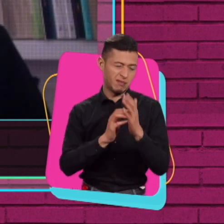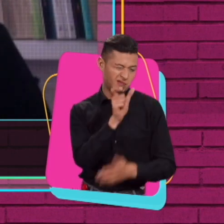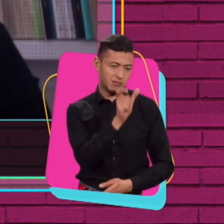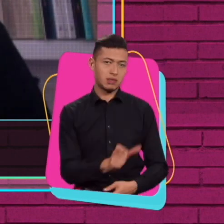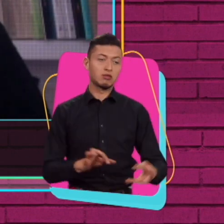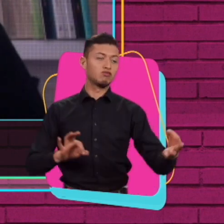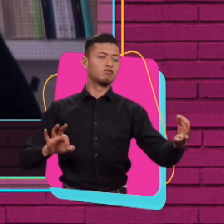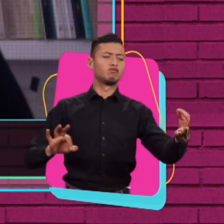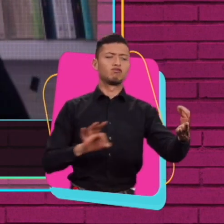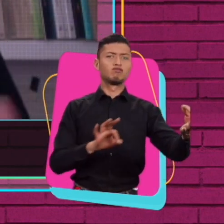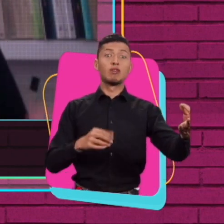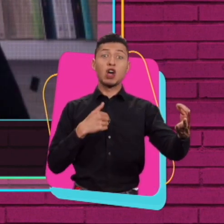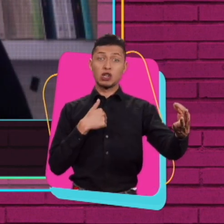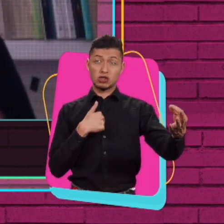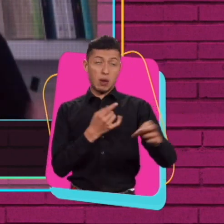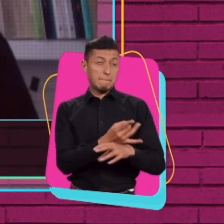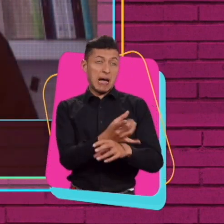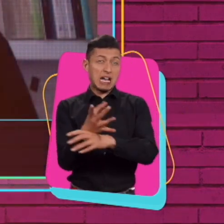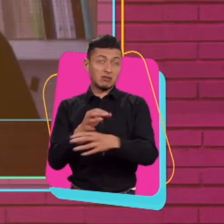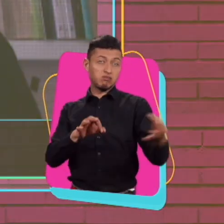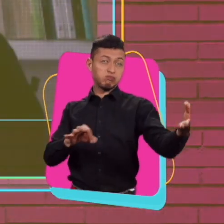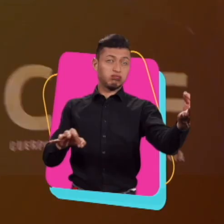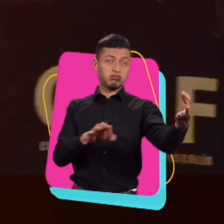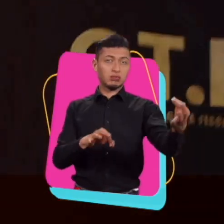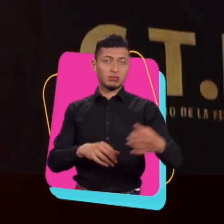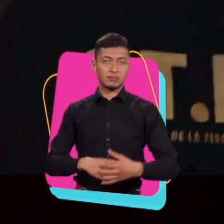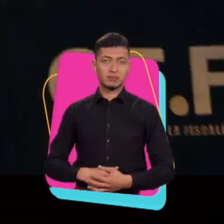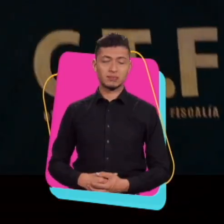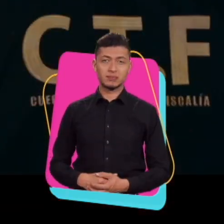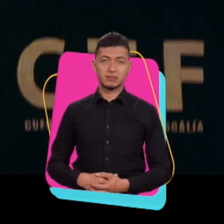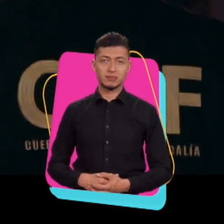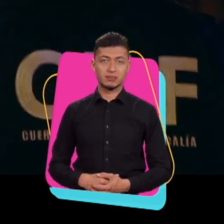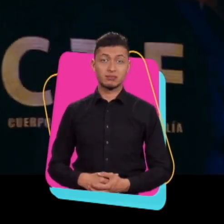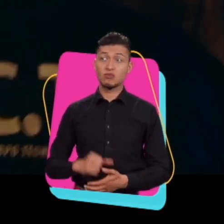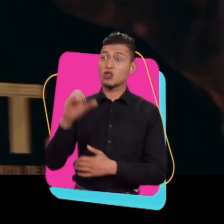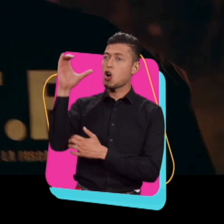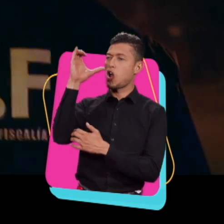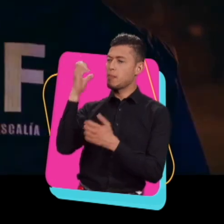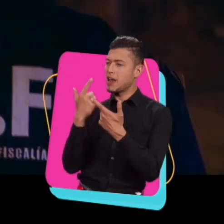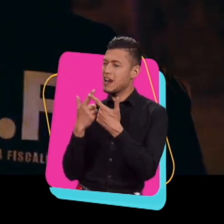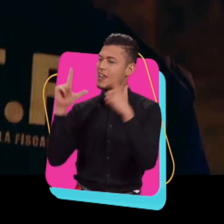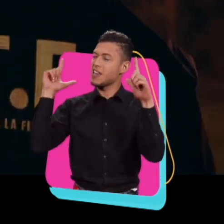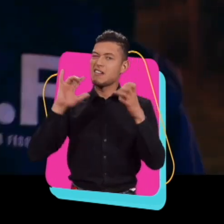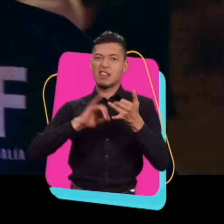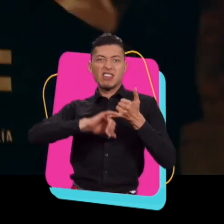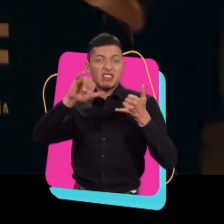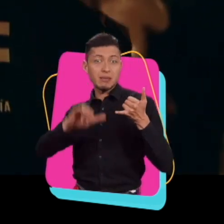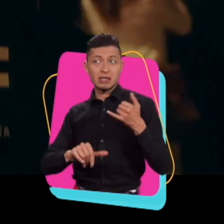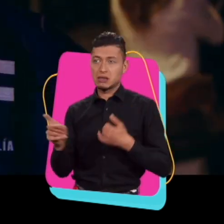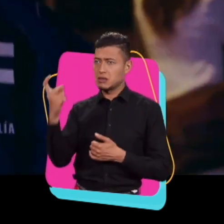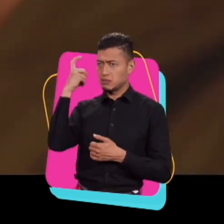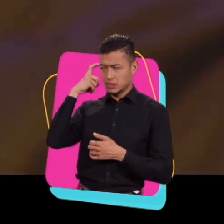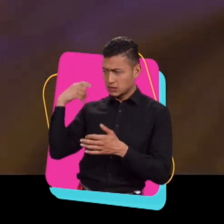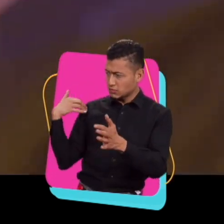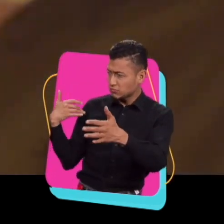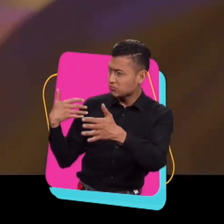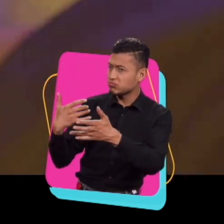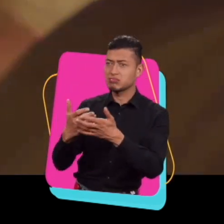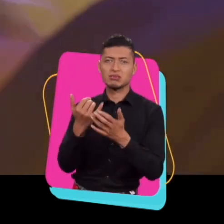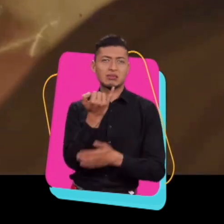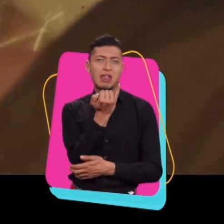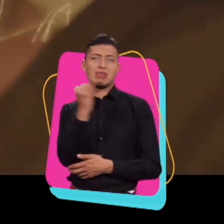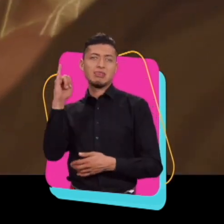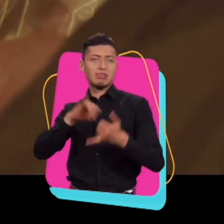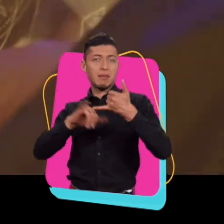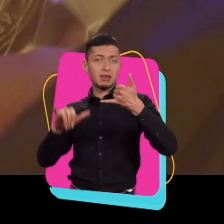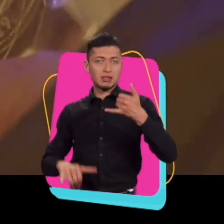tendría probablemente el mejor violín. Colombia libre e independiente. Es de oro. Puede ser de la época